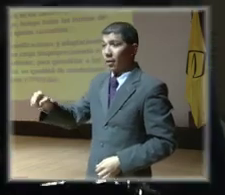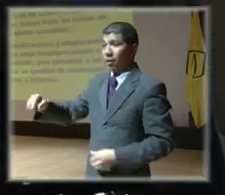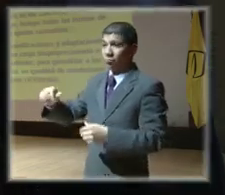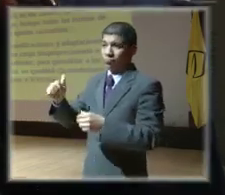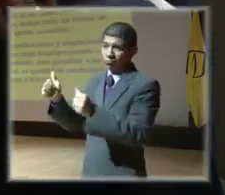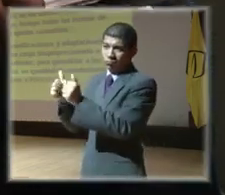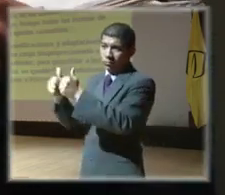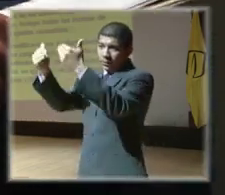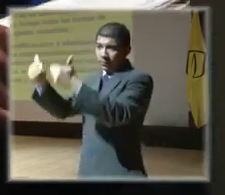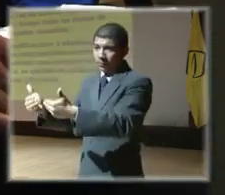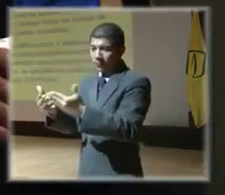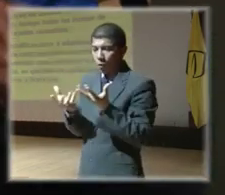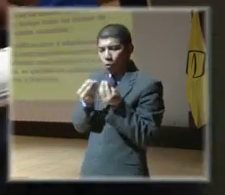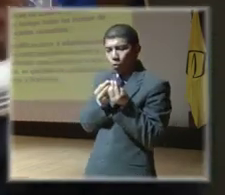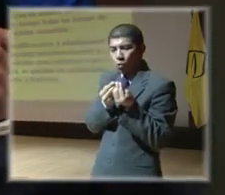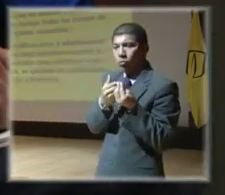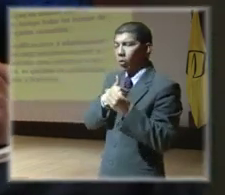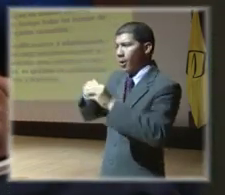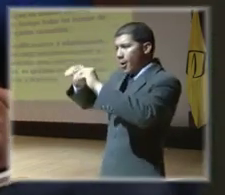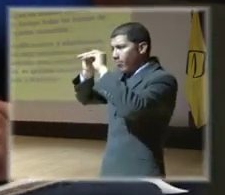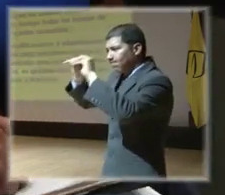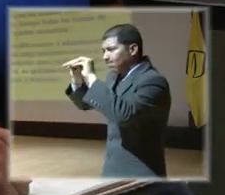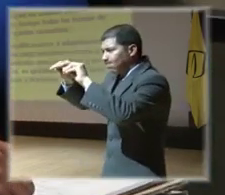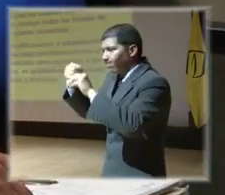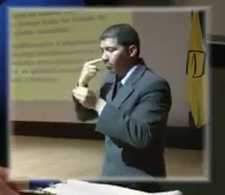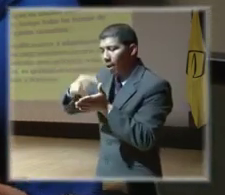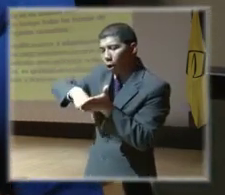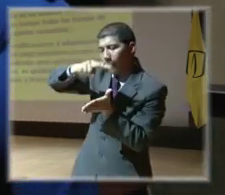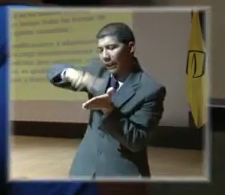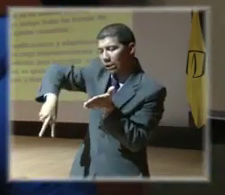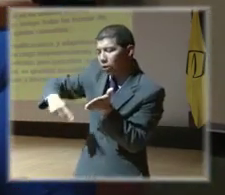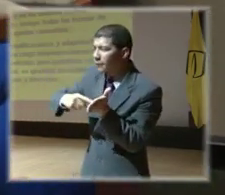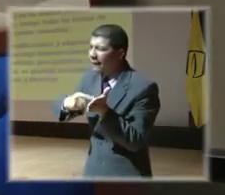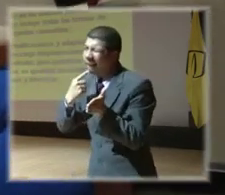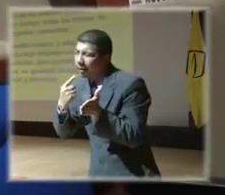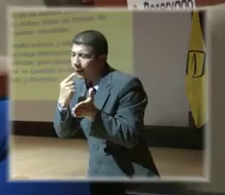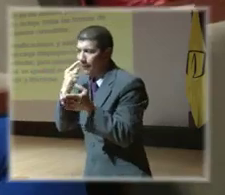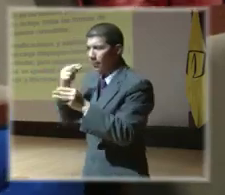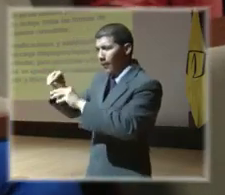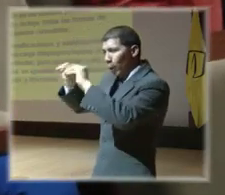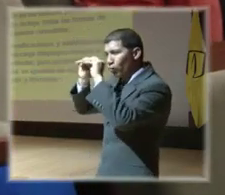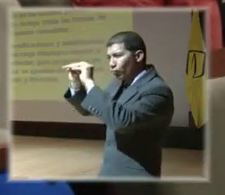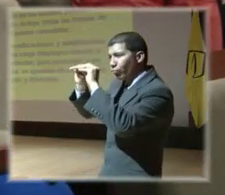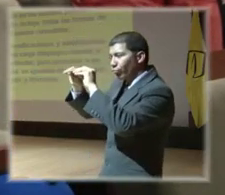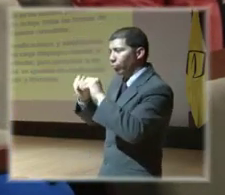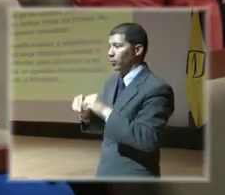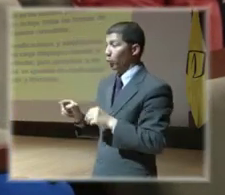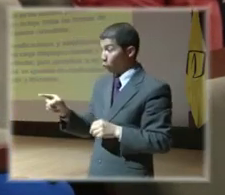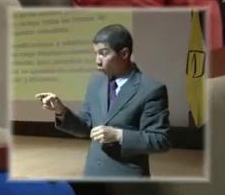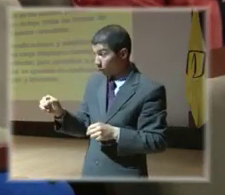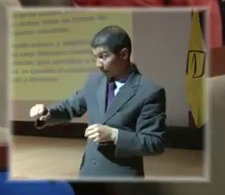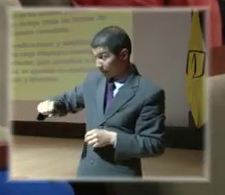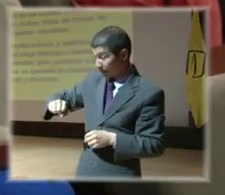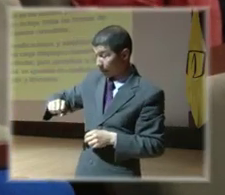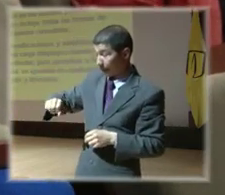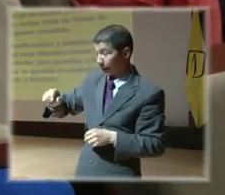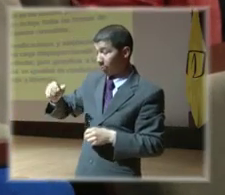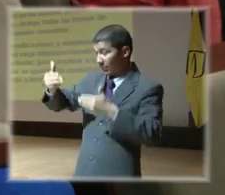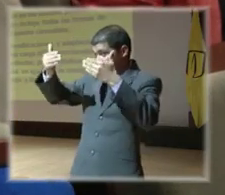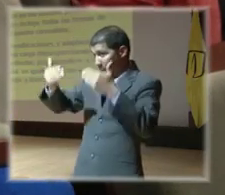Ellos aprenden la convención, aprenden los derechos de las personas con discapacidad, y cuando Ricardo hizo